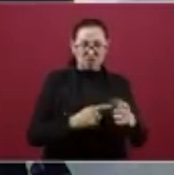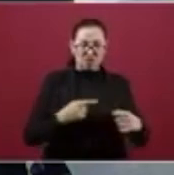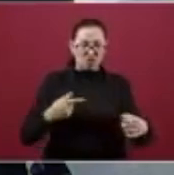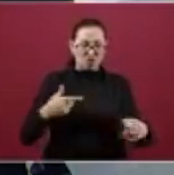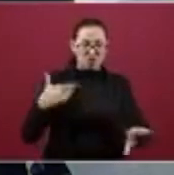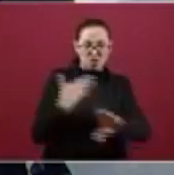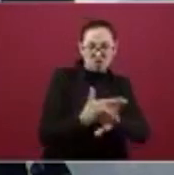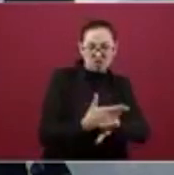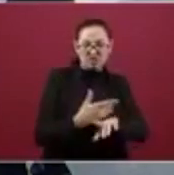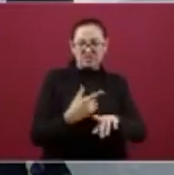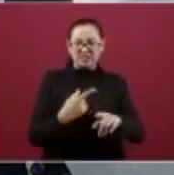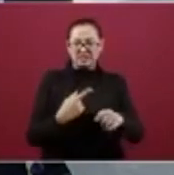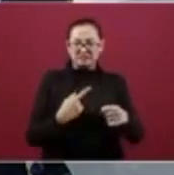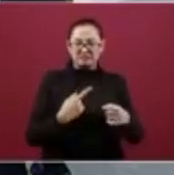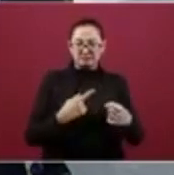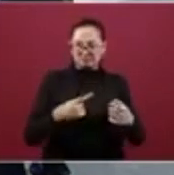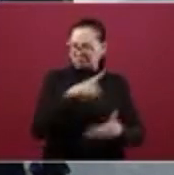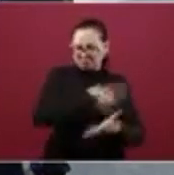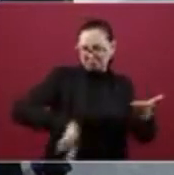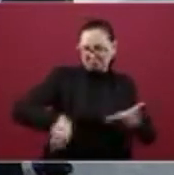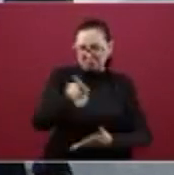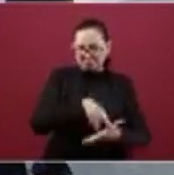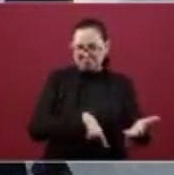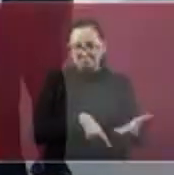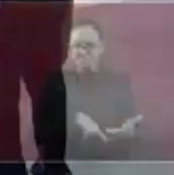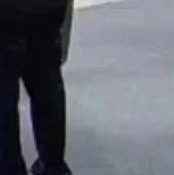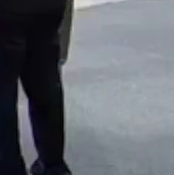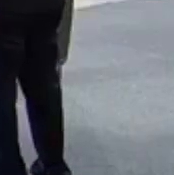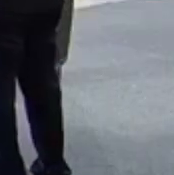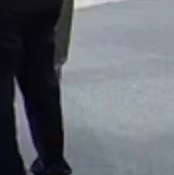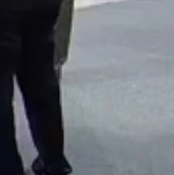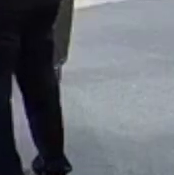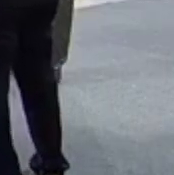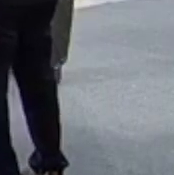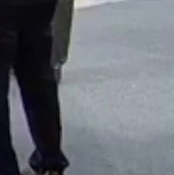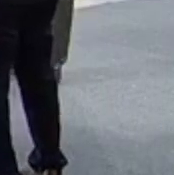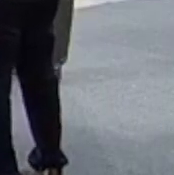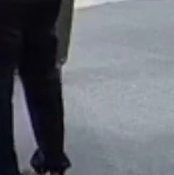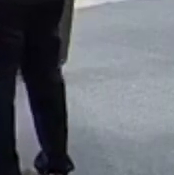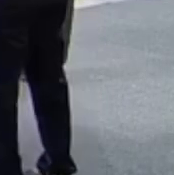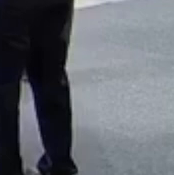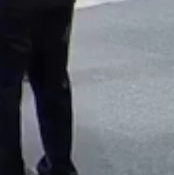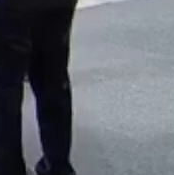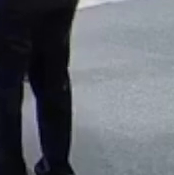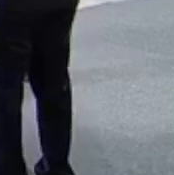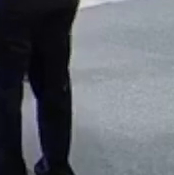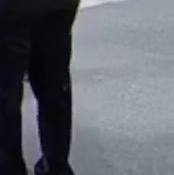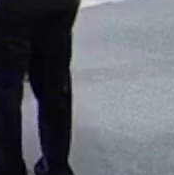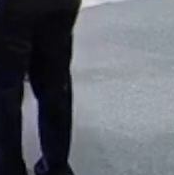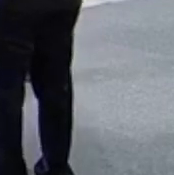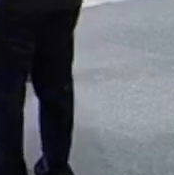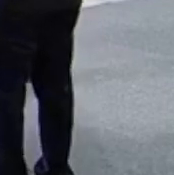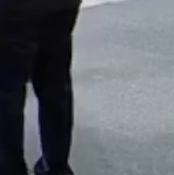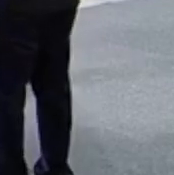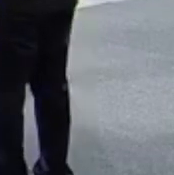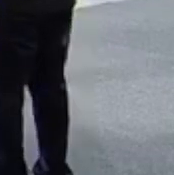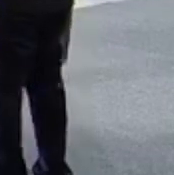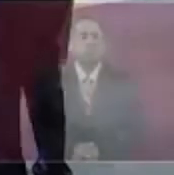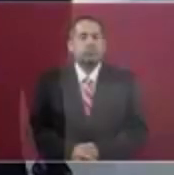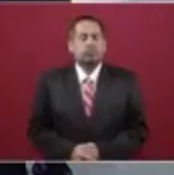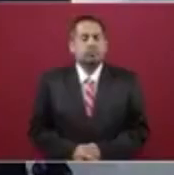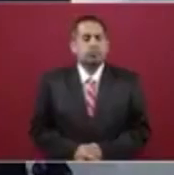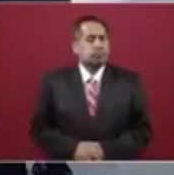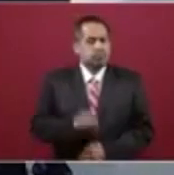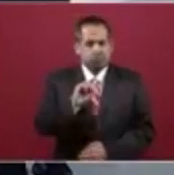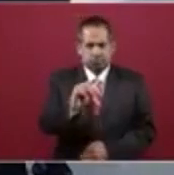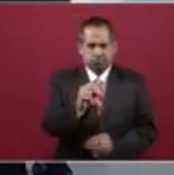¿Habrá qué? ¿Litigarían, como en este caso, de si hay irregularidades en estos contratos o si priorizarían totalmente la renegociación? Sí, las